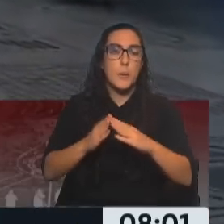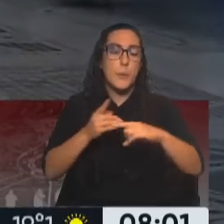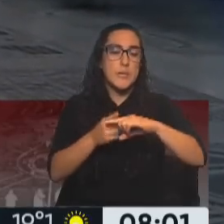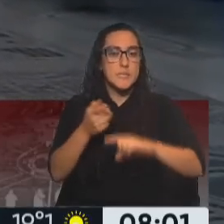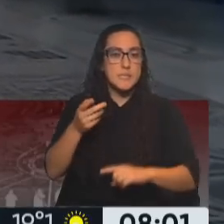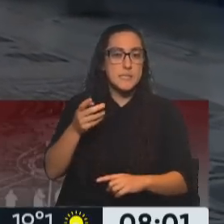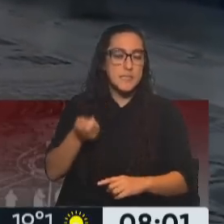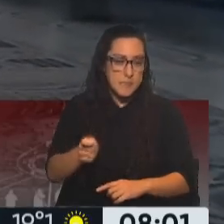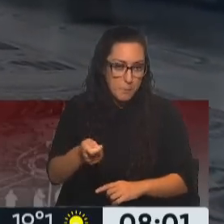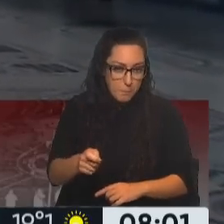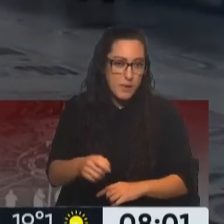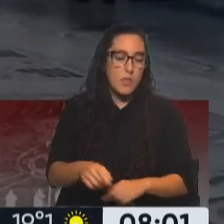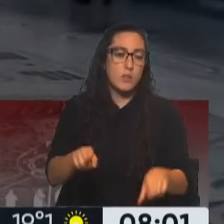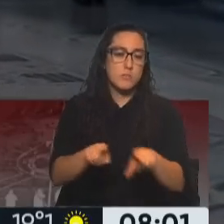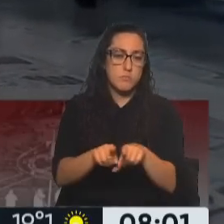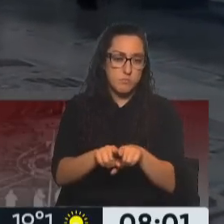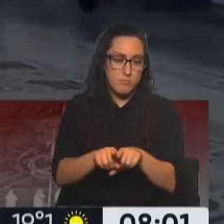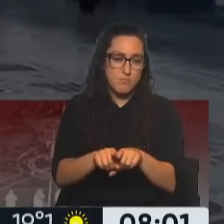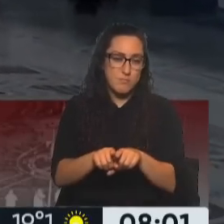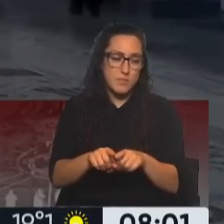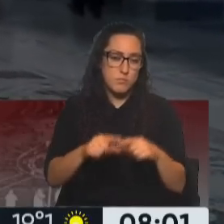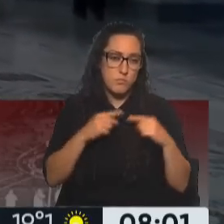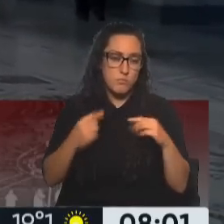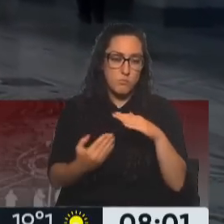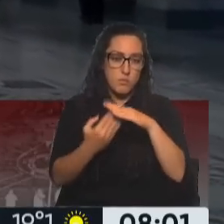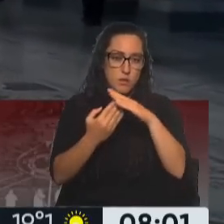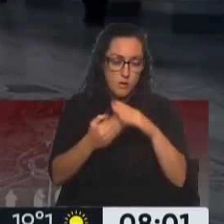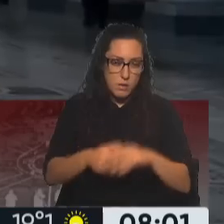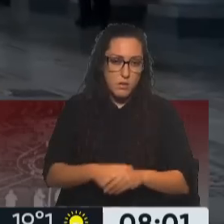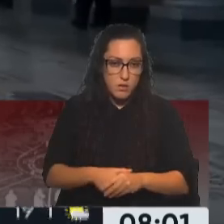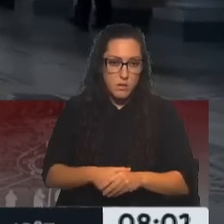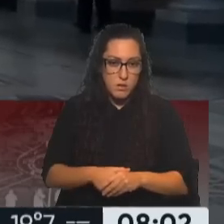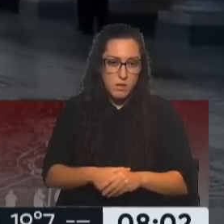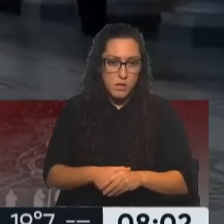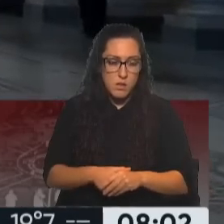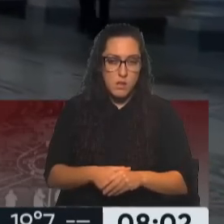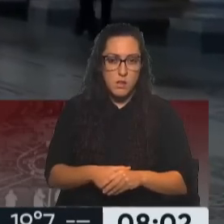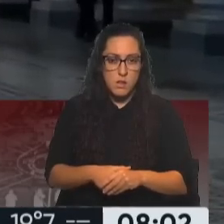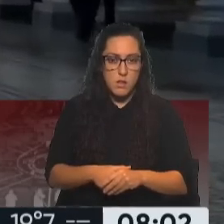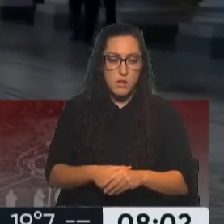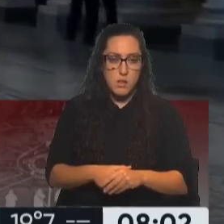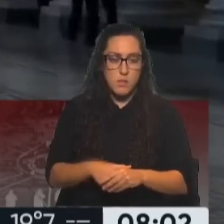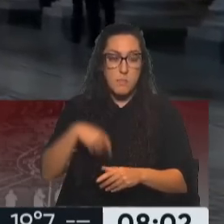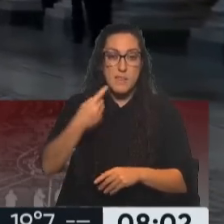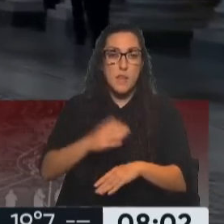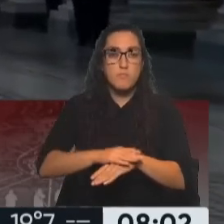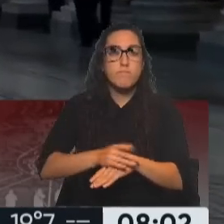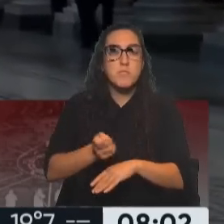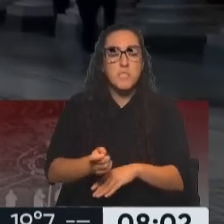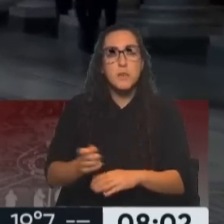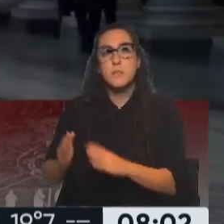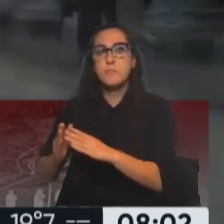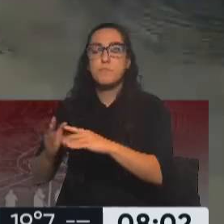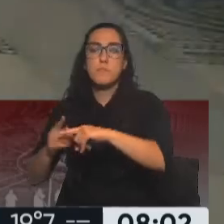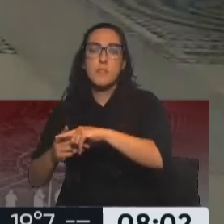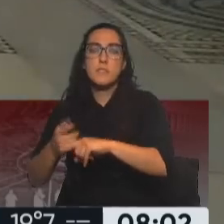Sí. La del que preside el cardenal Parolin. Ah. Después a la tarde, no sé quién preside allí en Santa María